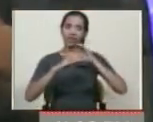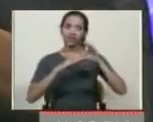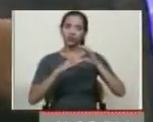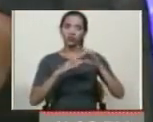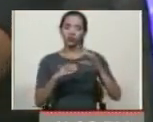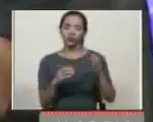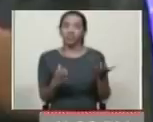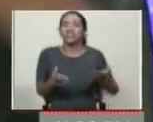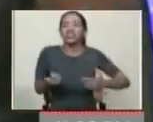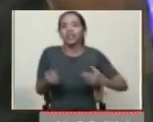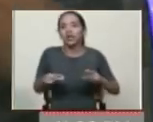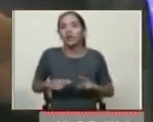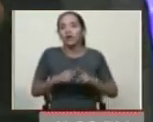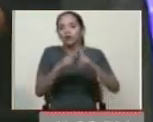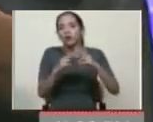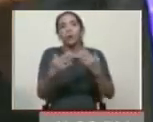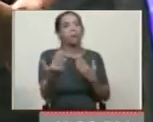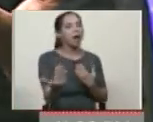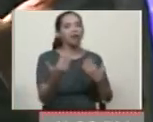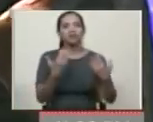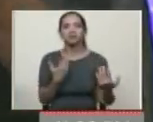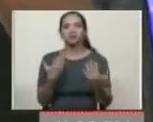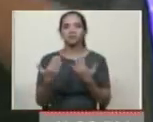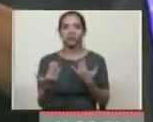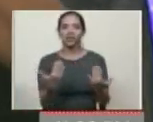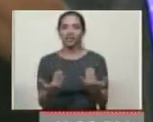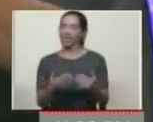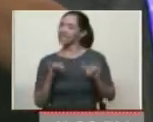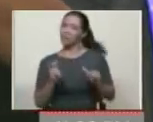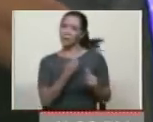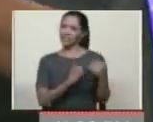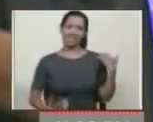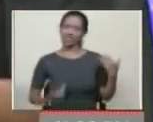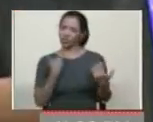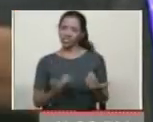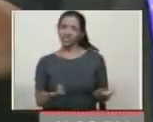encuentros van, encuentros vienen, encuentros... El propio presidente lo decía, chicos, aquí